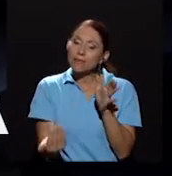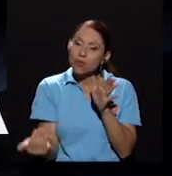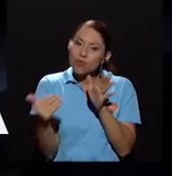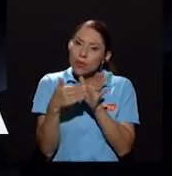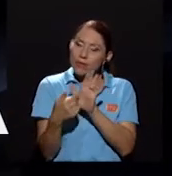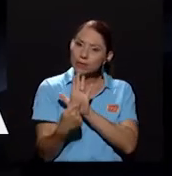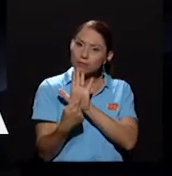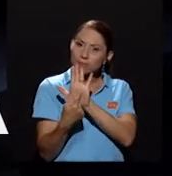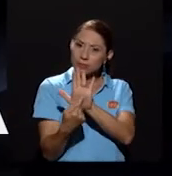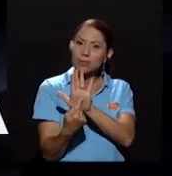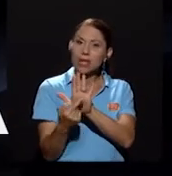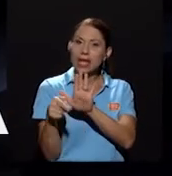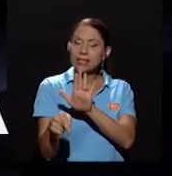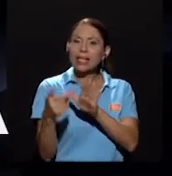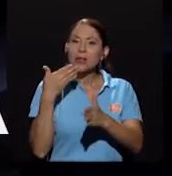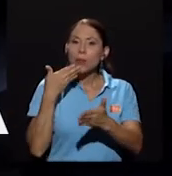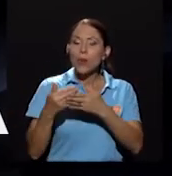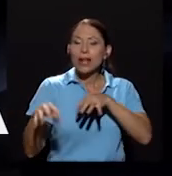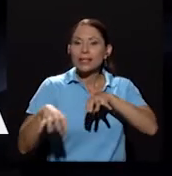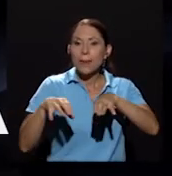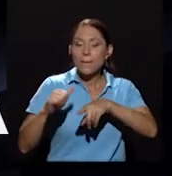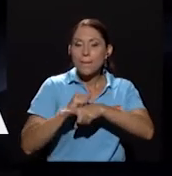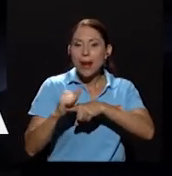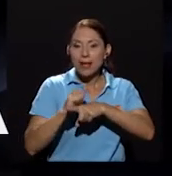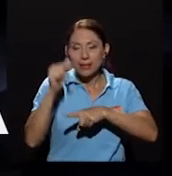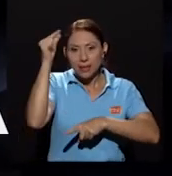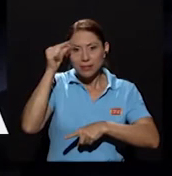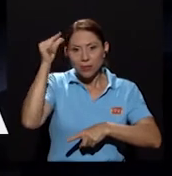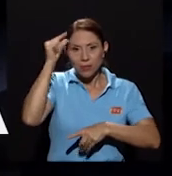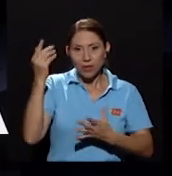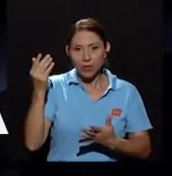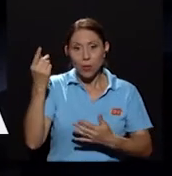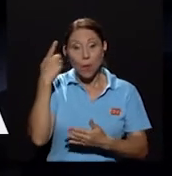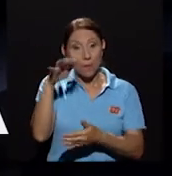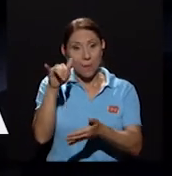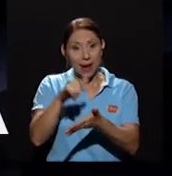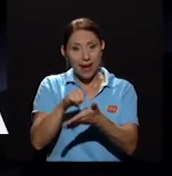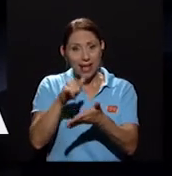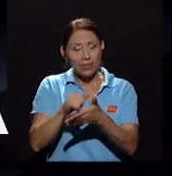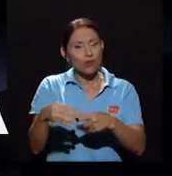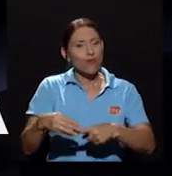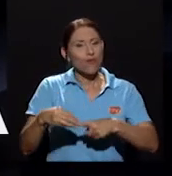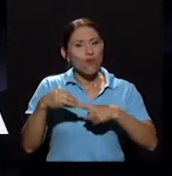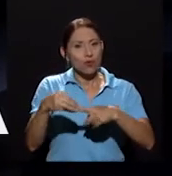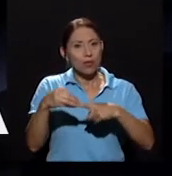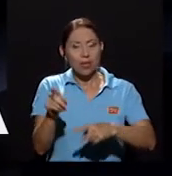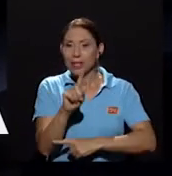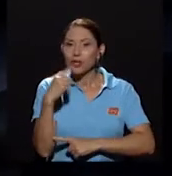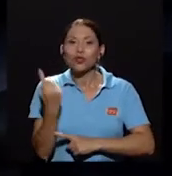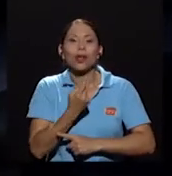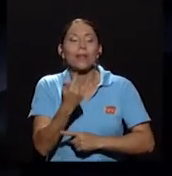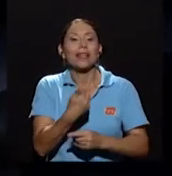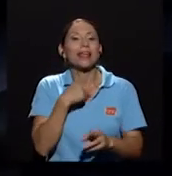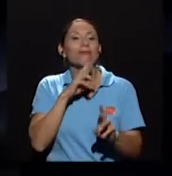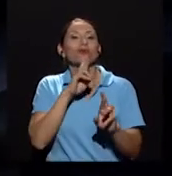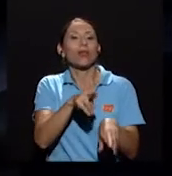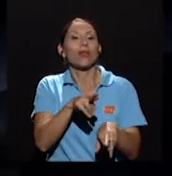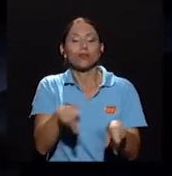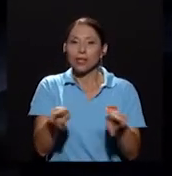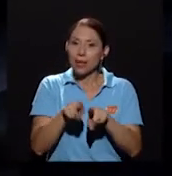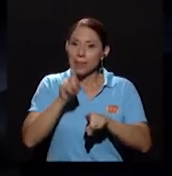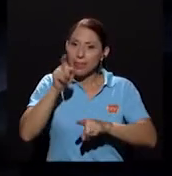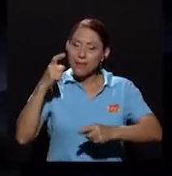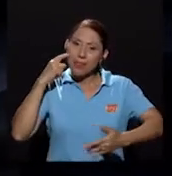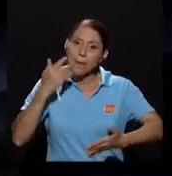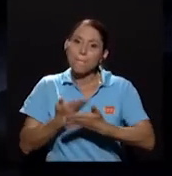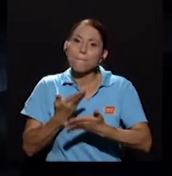gobierno especialmente y para ello es fundamental no solamente obtener resultados sino demostrar